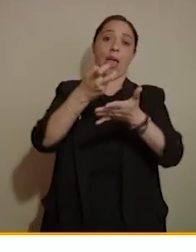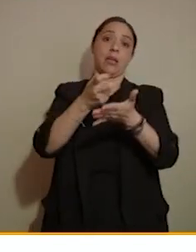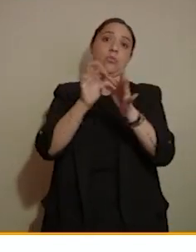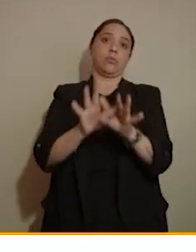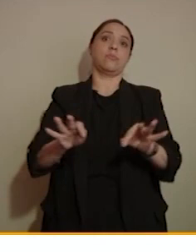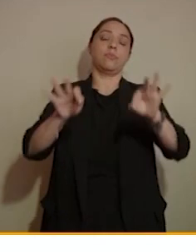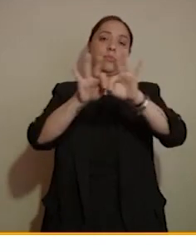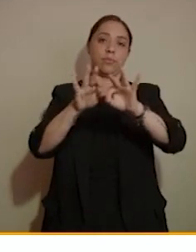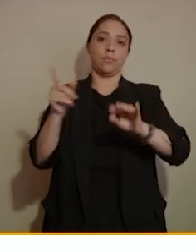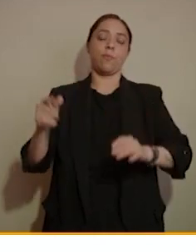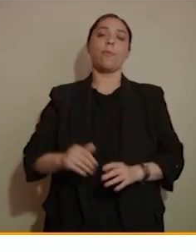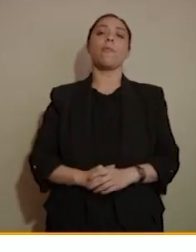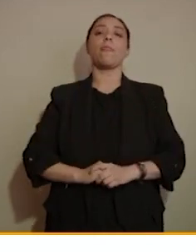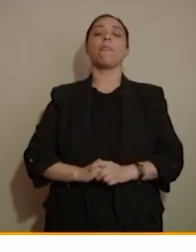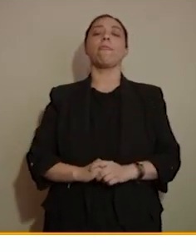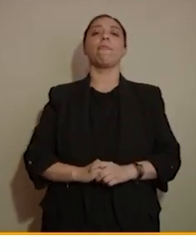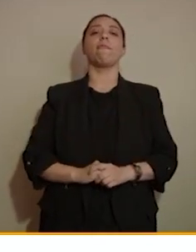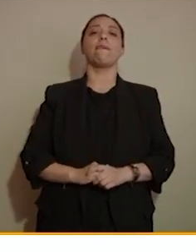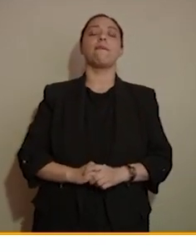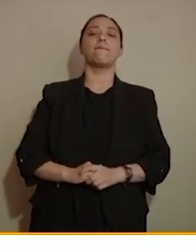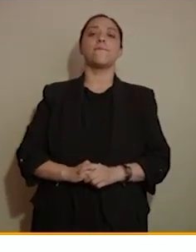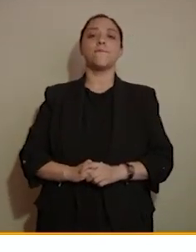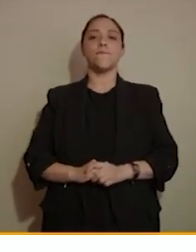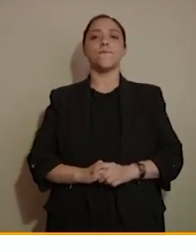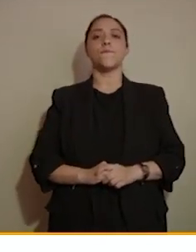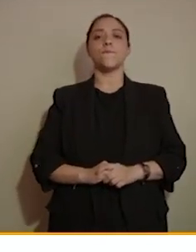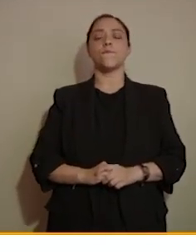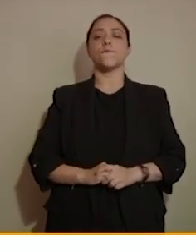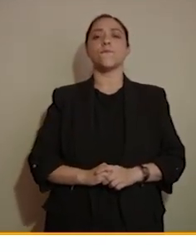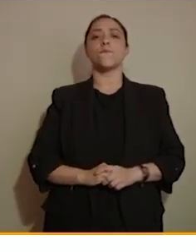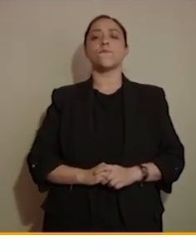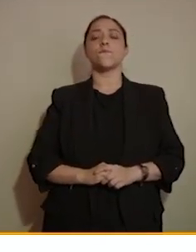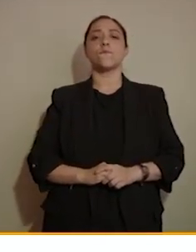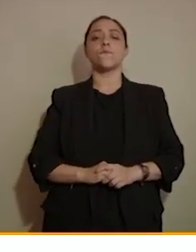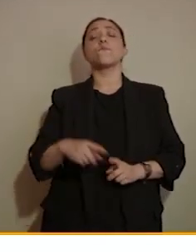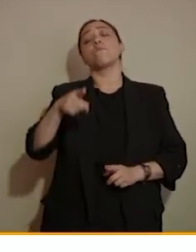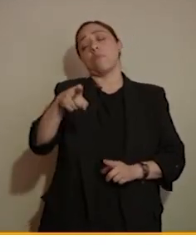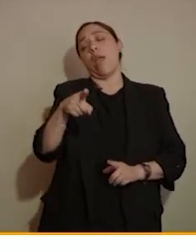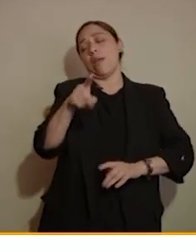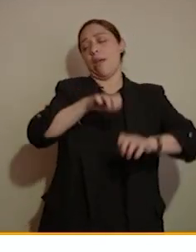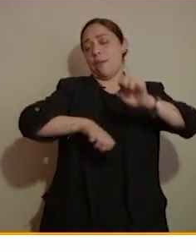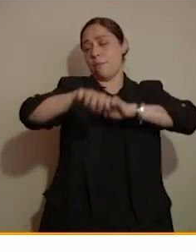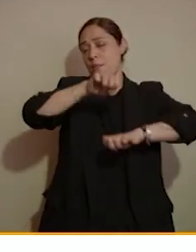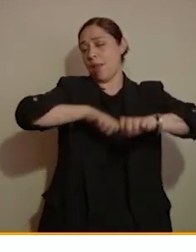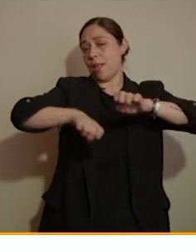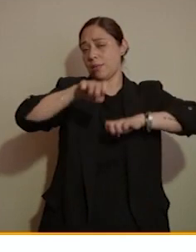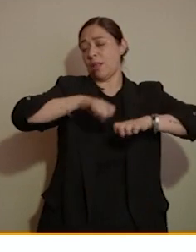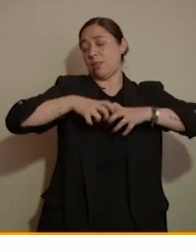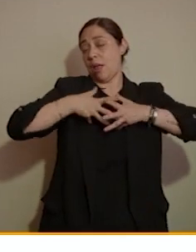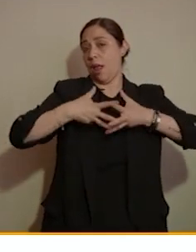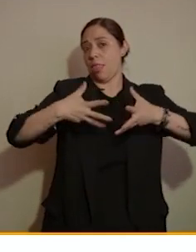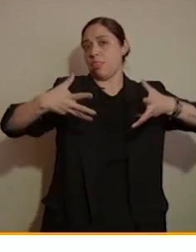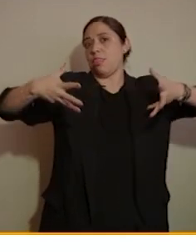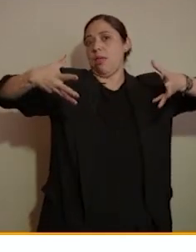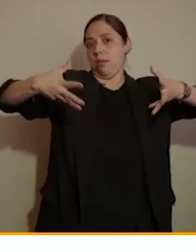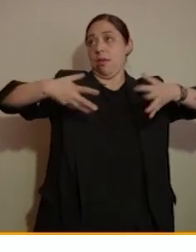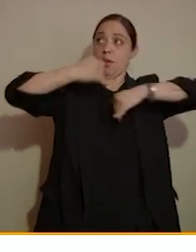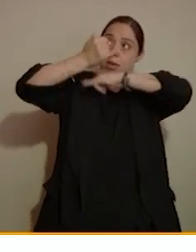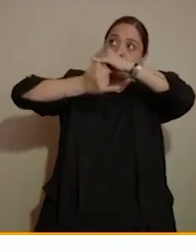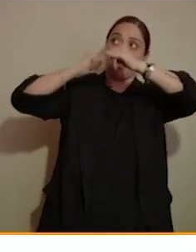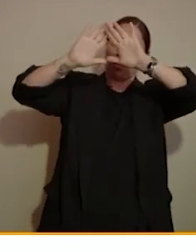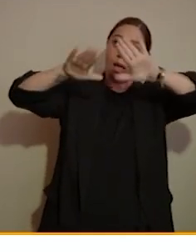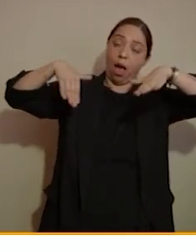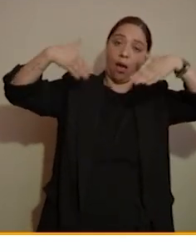y si bien esto afecta principalmente a las grandes corporaciones transnacionales,